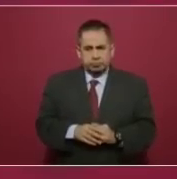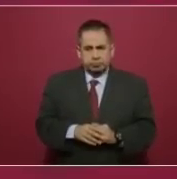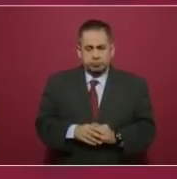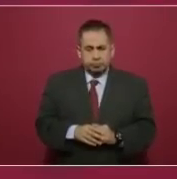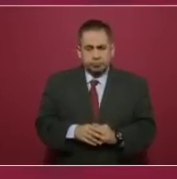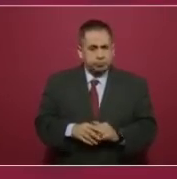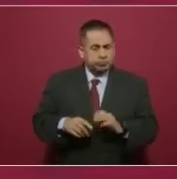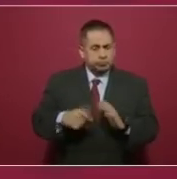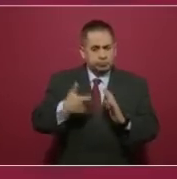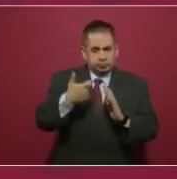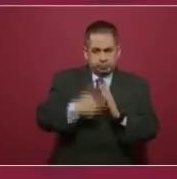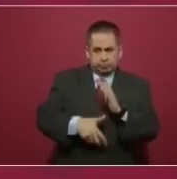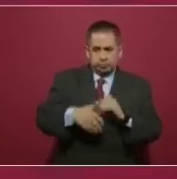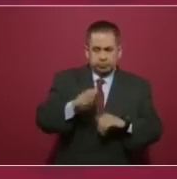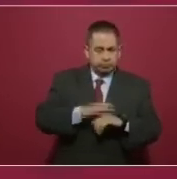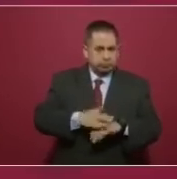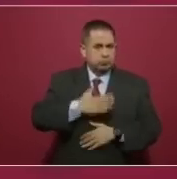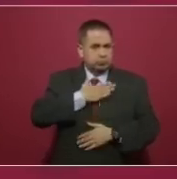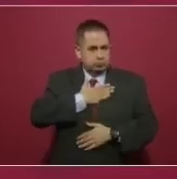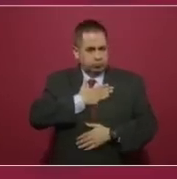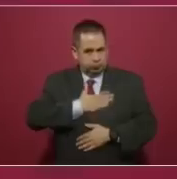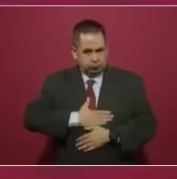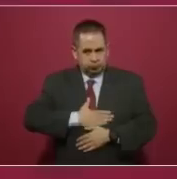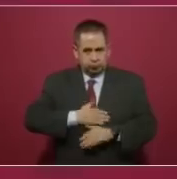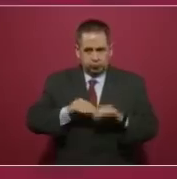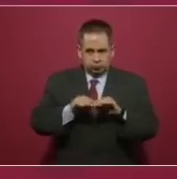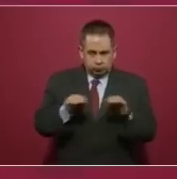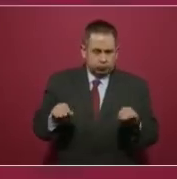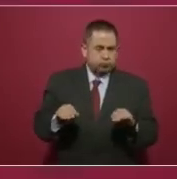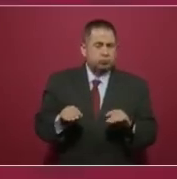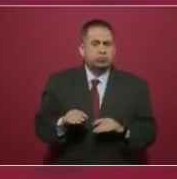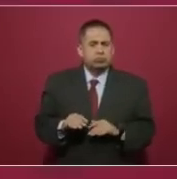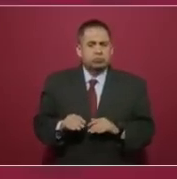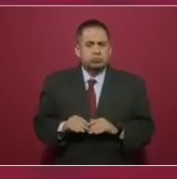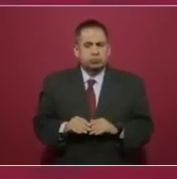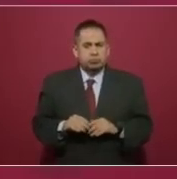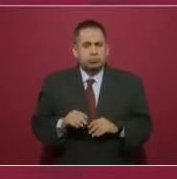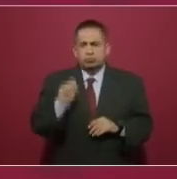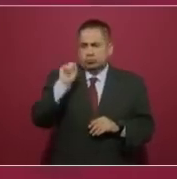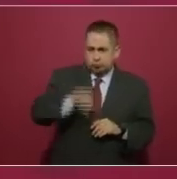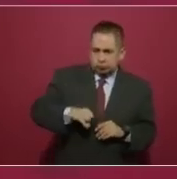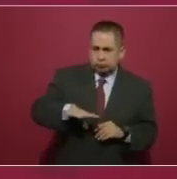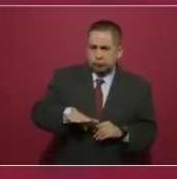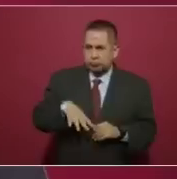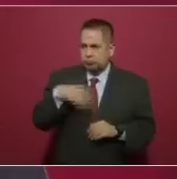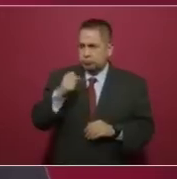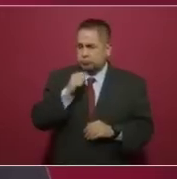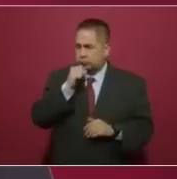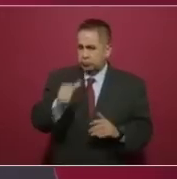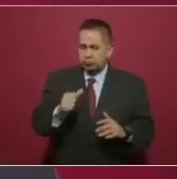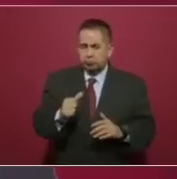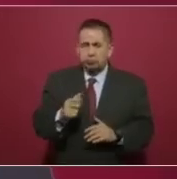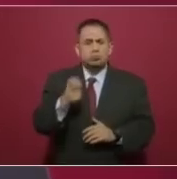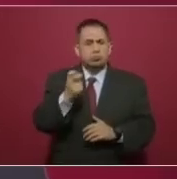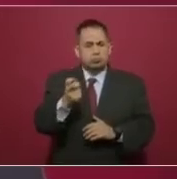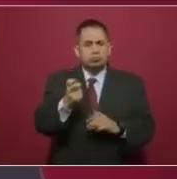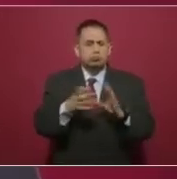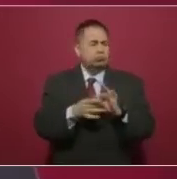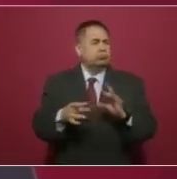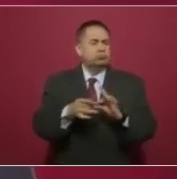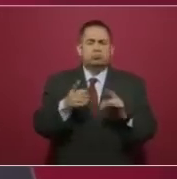precios justos, que no haya abusos, hasta ahí nos